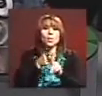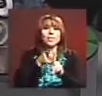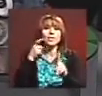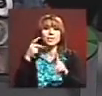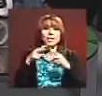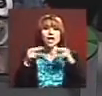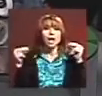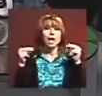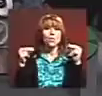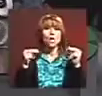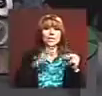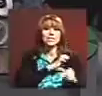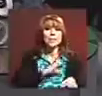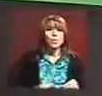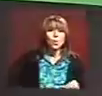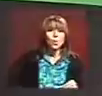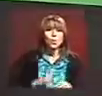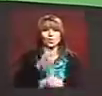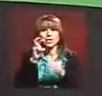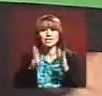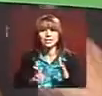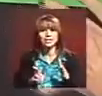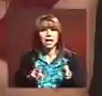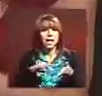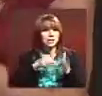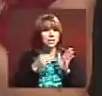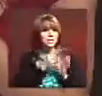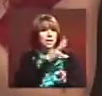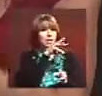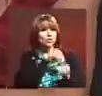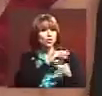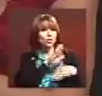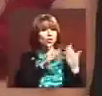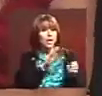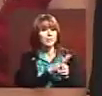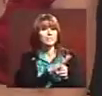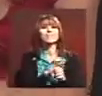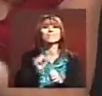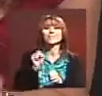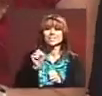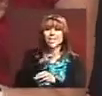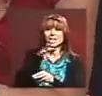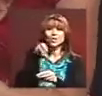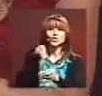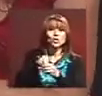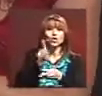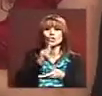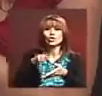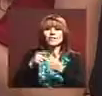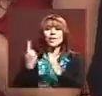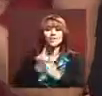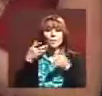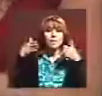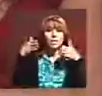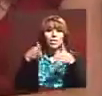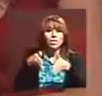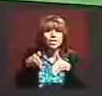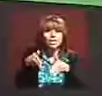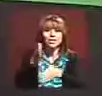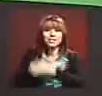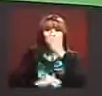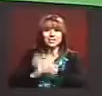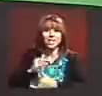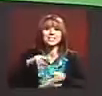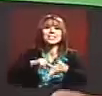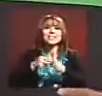Salvador, costarricense. Sí, es una inclusión total. Total. Ahí en inclusión no se toma en cuenta la discapacidad, se trasciende totalmente, hablamos de diversidad. ¿Y en qué